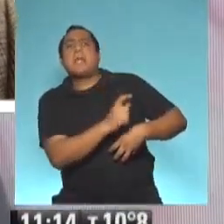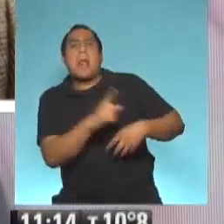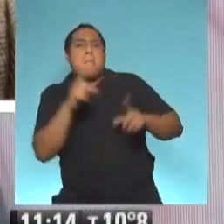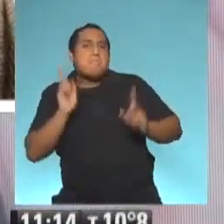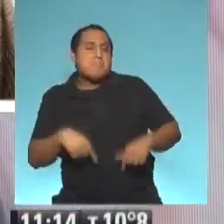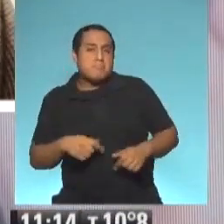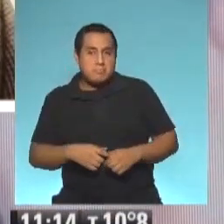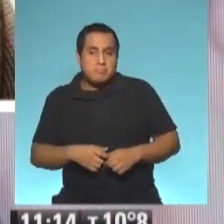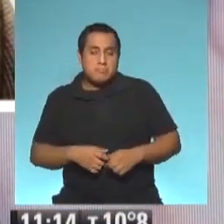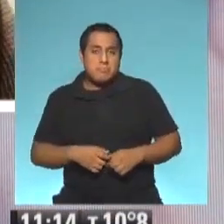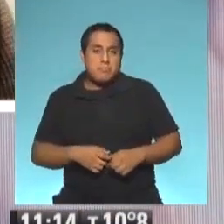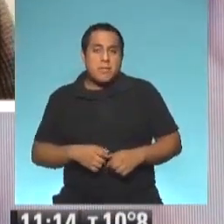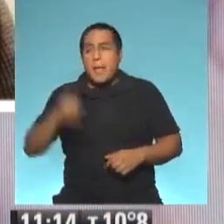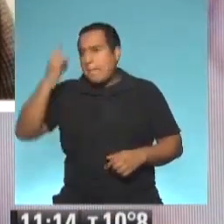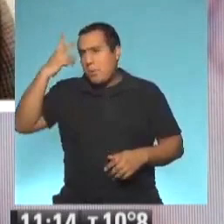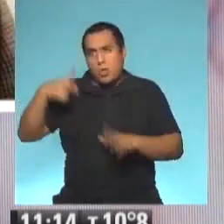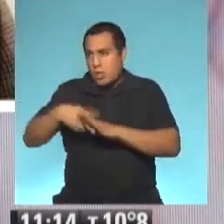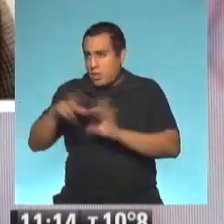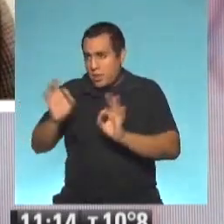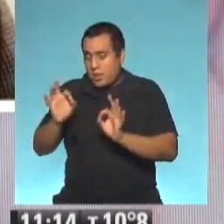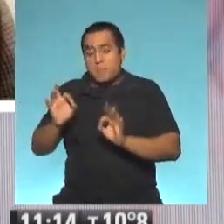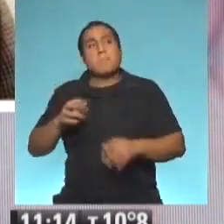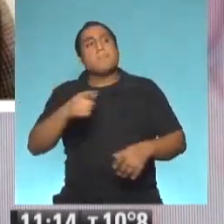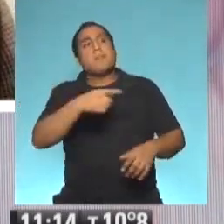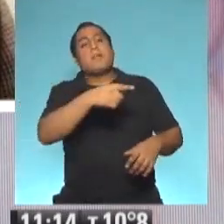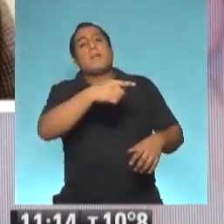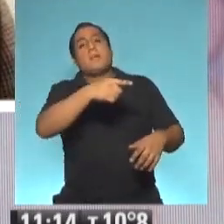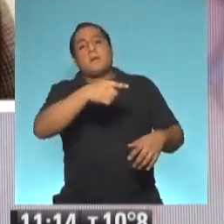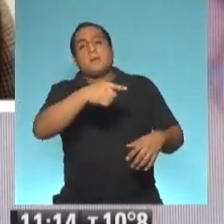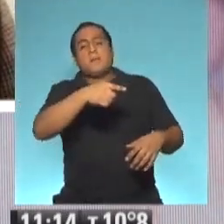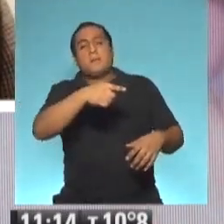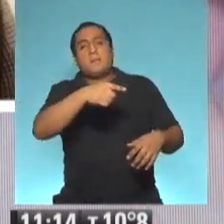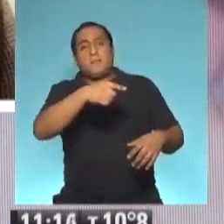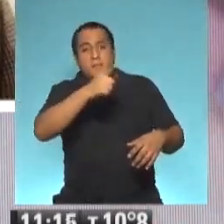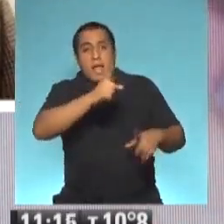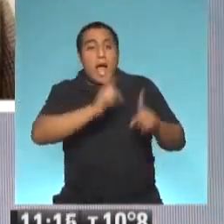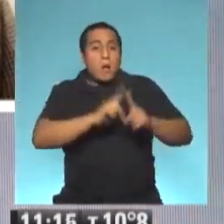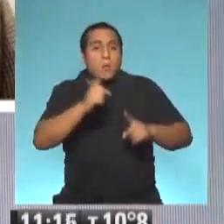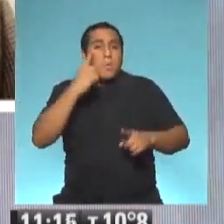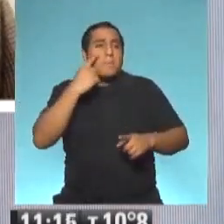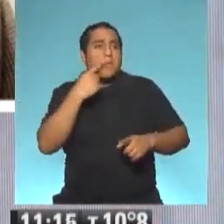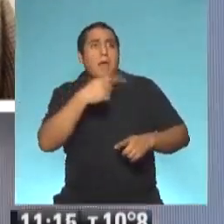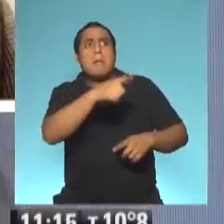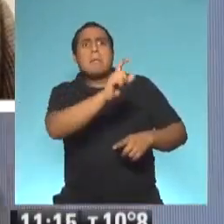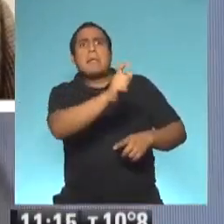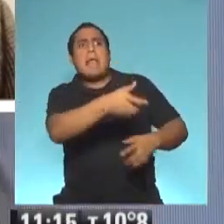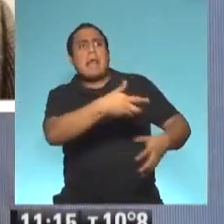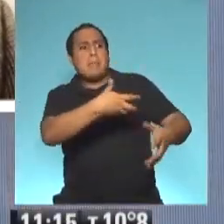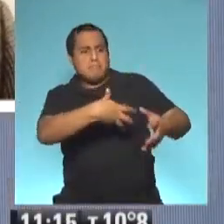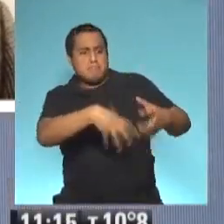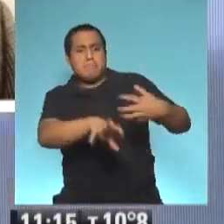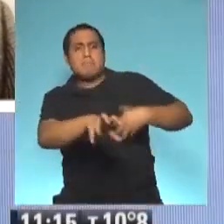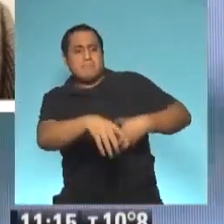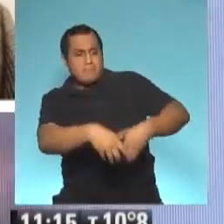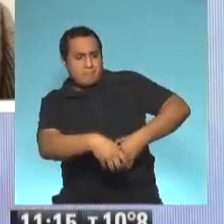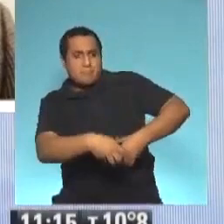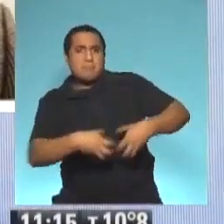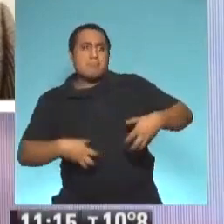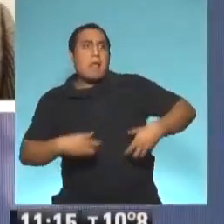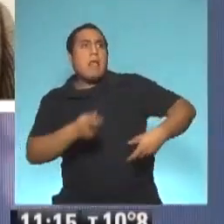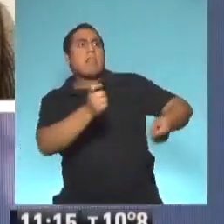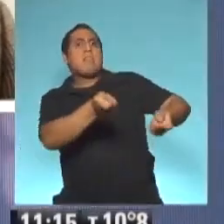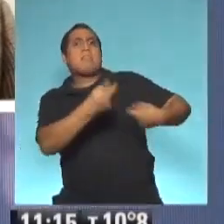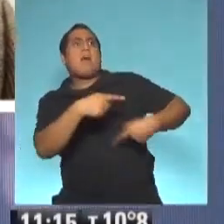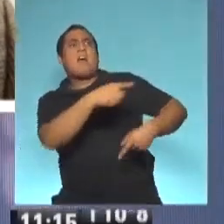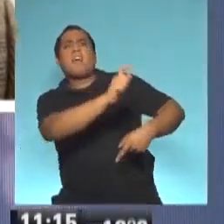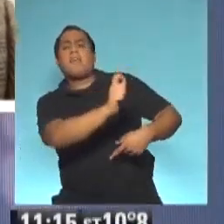¿Perdón? Que muchas veces muchísimos que han sido trasplantados no saben quién ha sido el donante de ese órgano. Exacto.